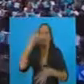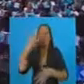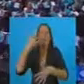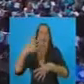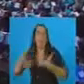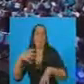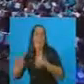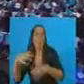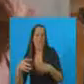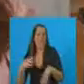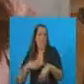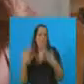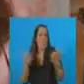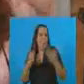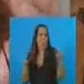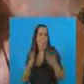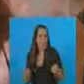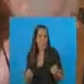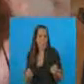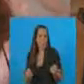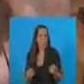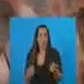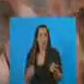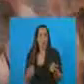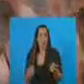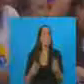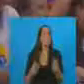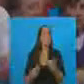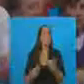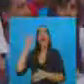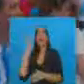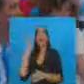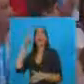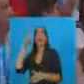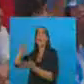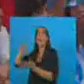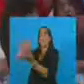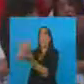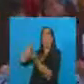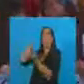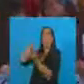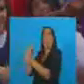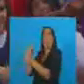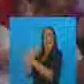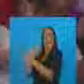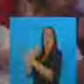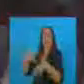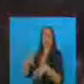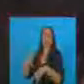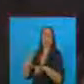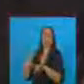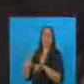también se debió a que ampliamos de 8 a 20 establecimientos, pero se debió fundamentalmente también